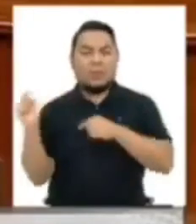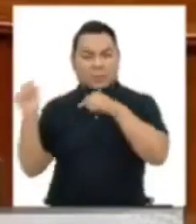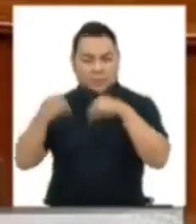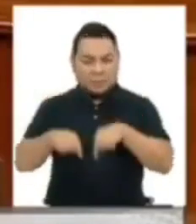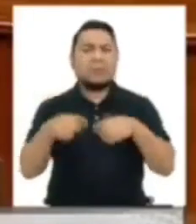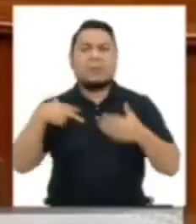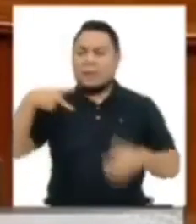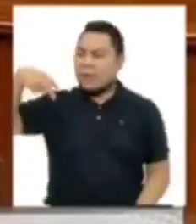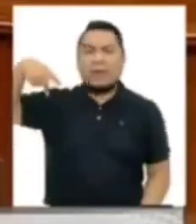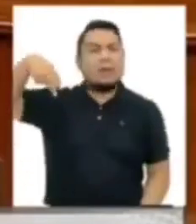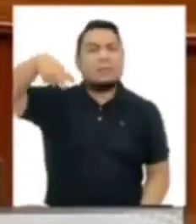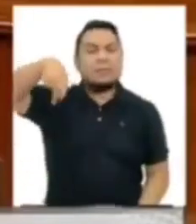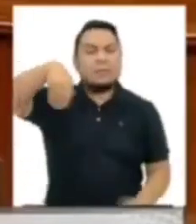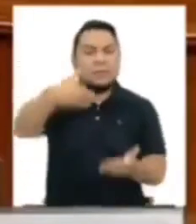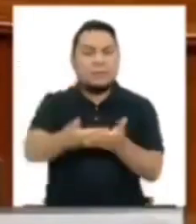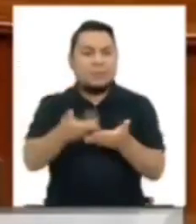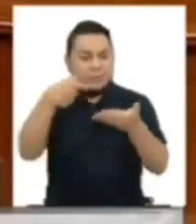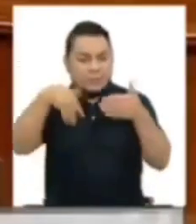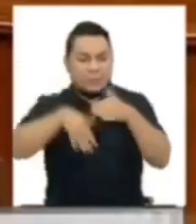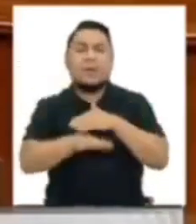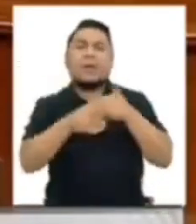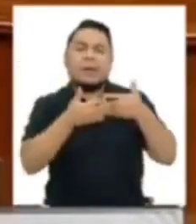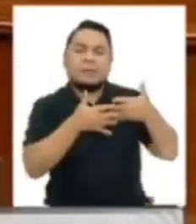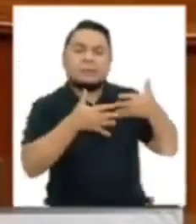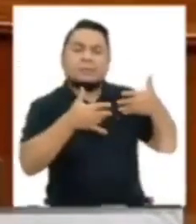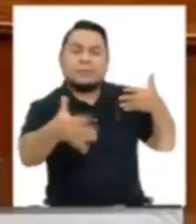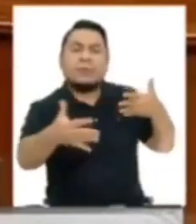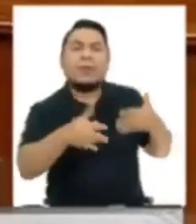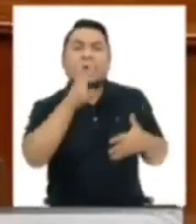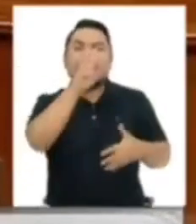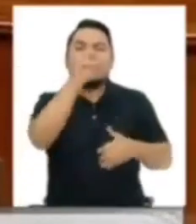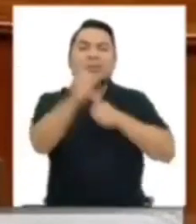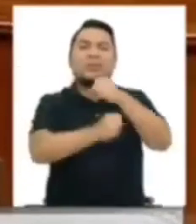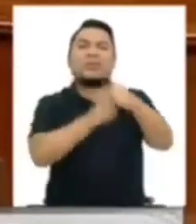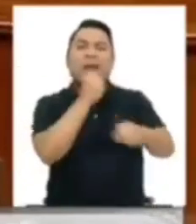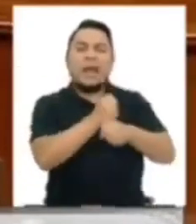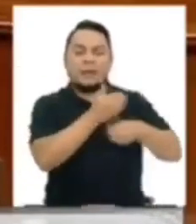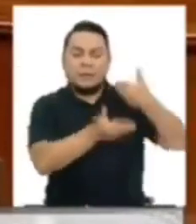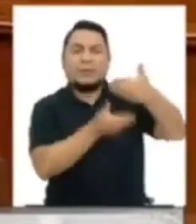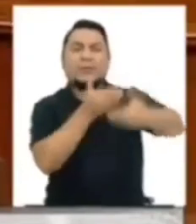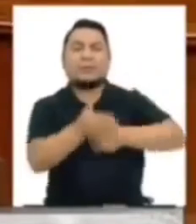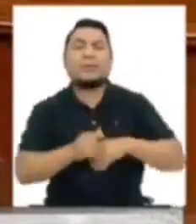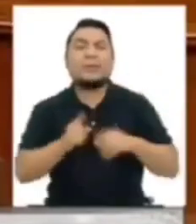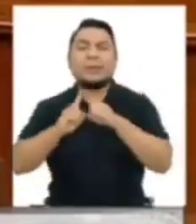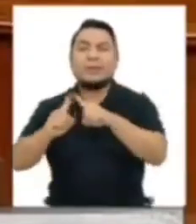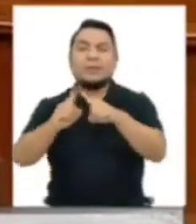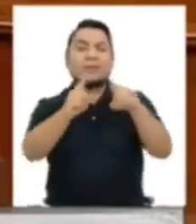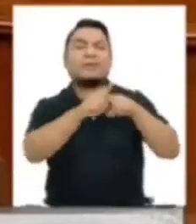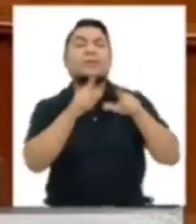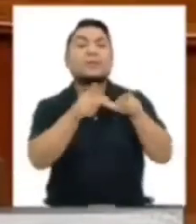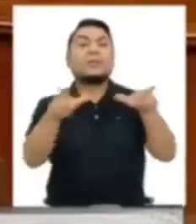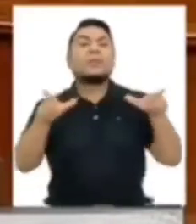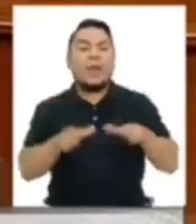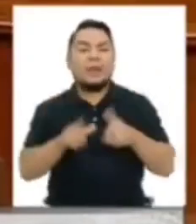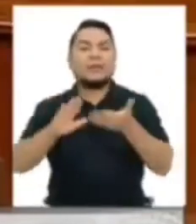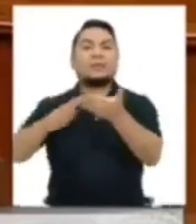caminando por estos 200 años desde los diferentes lugares,